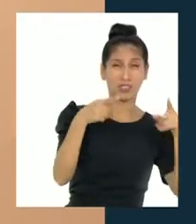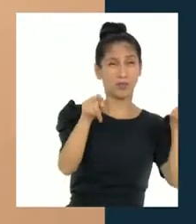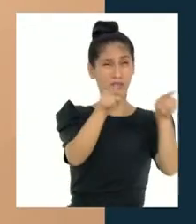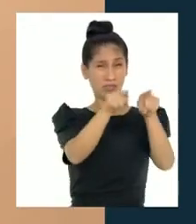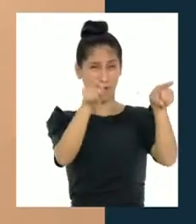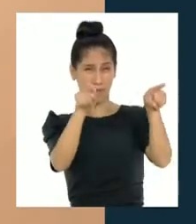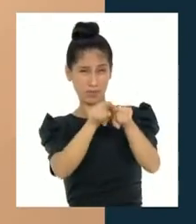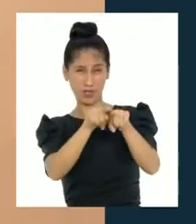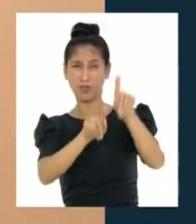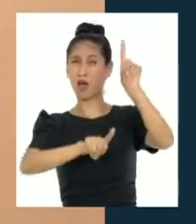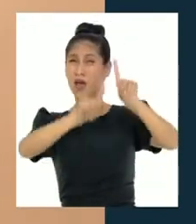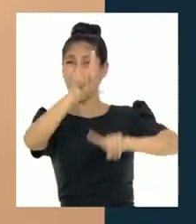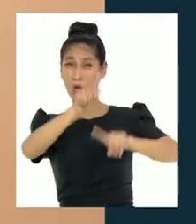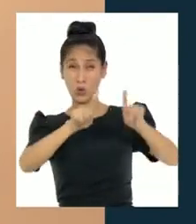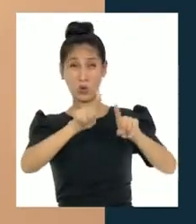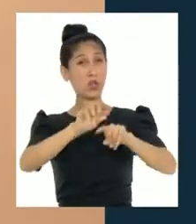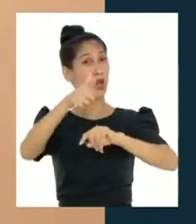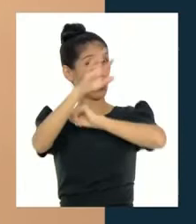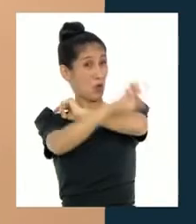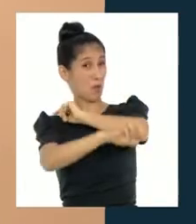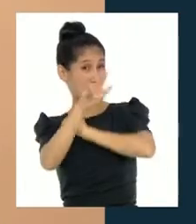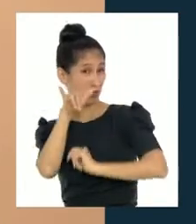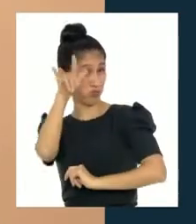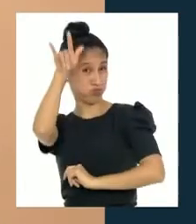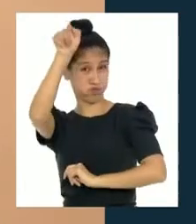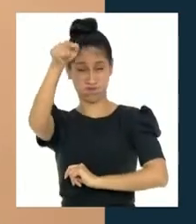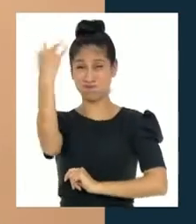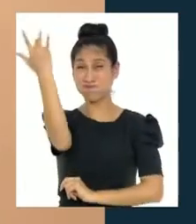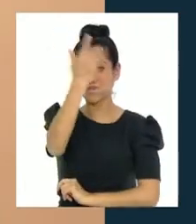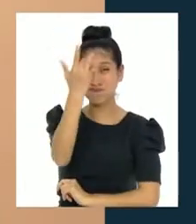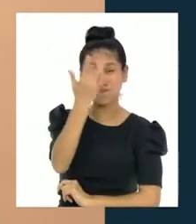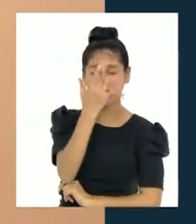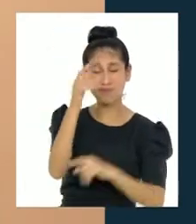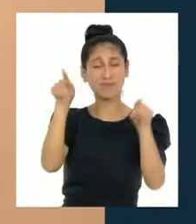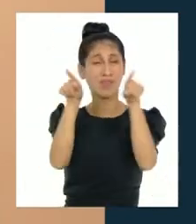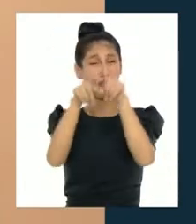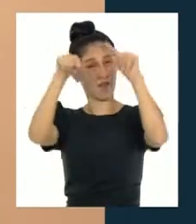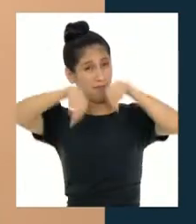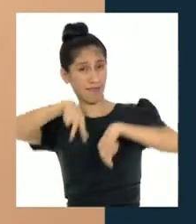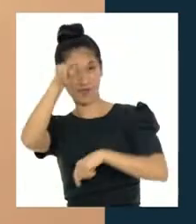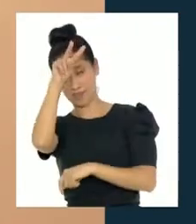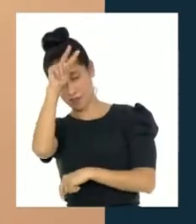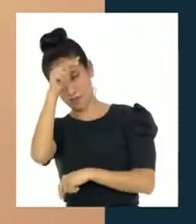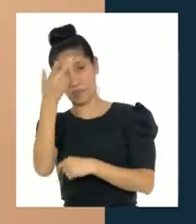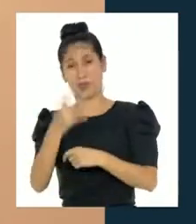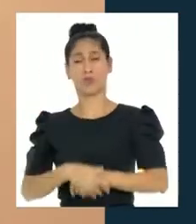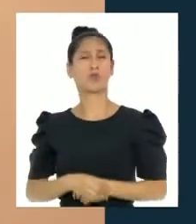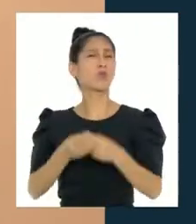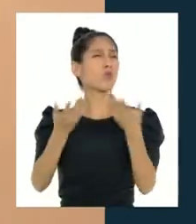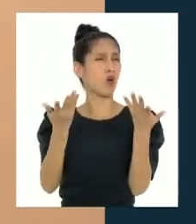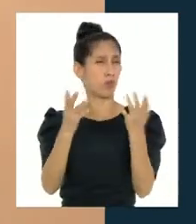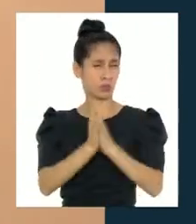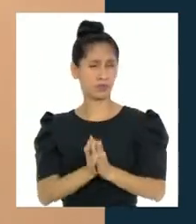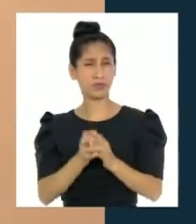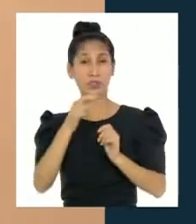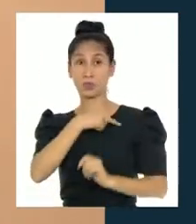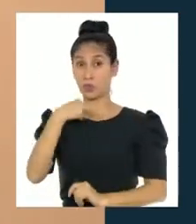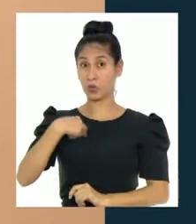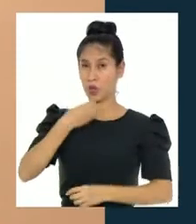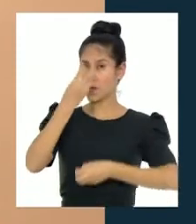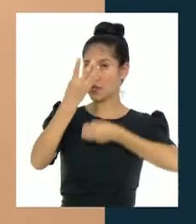pueblo afrodescendiente, y en el Perú la situación no es distinta. Si nosotros hablamos de la situación